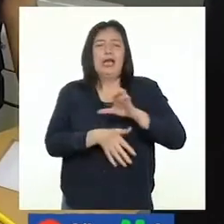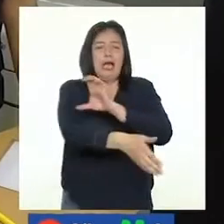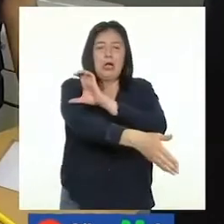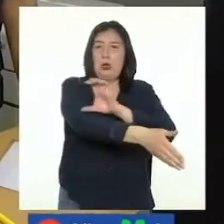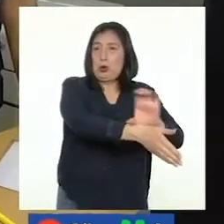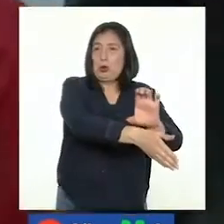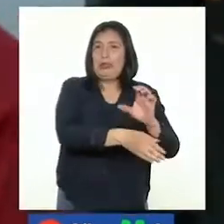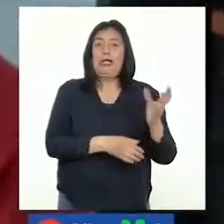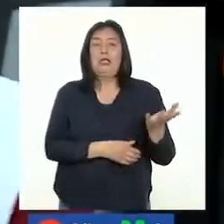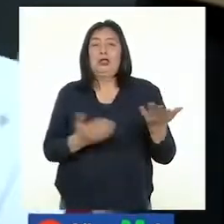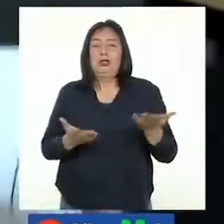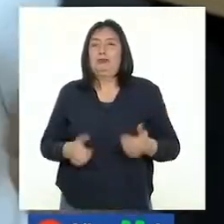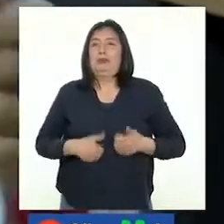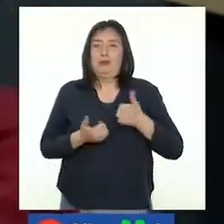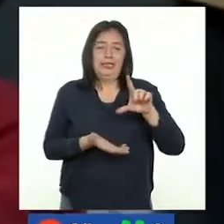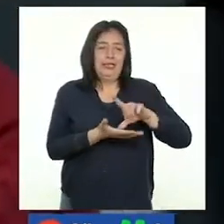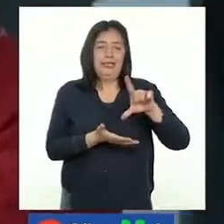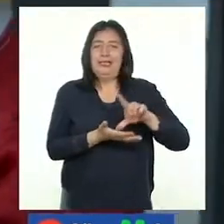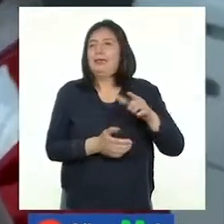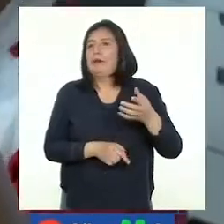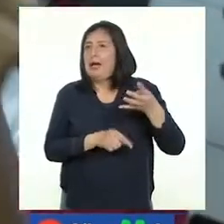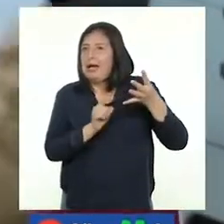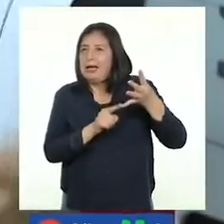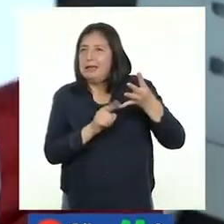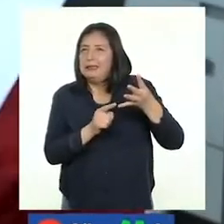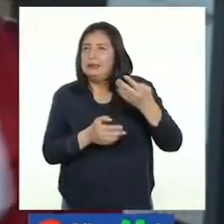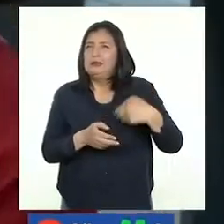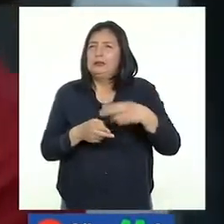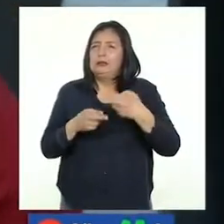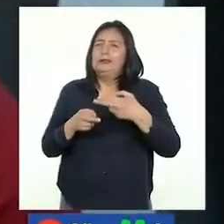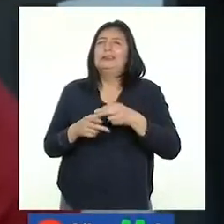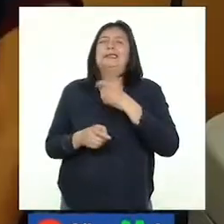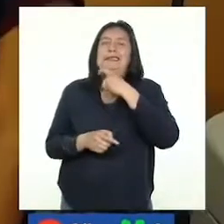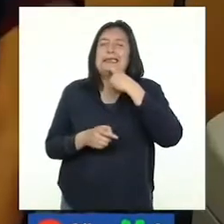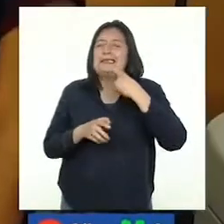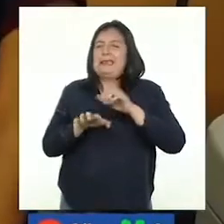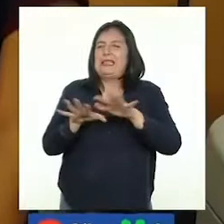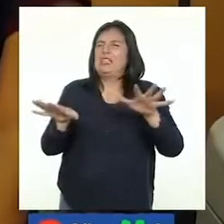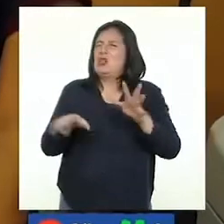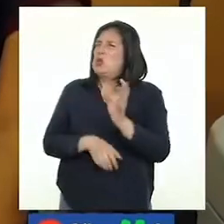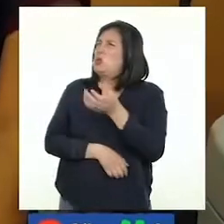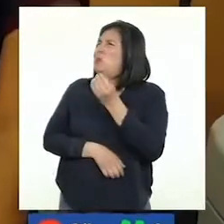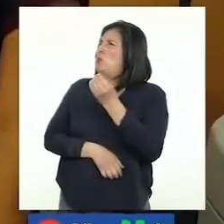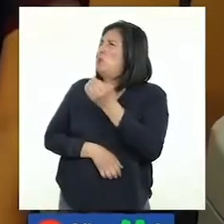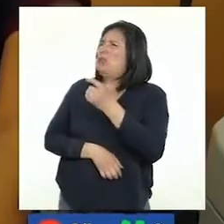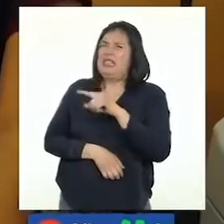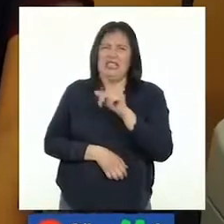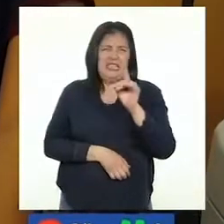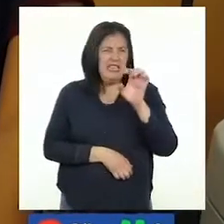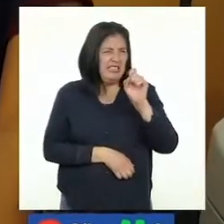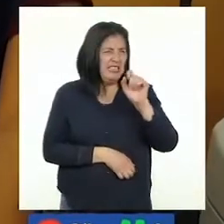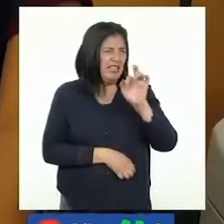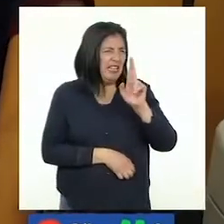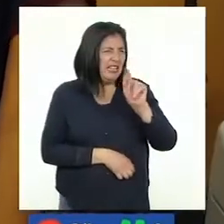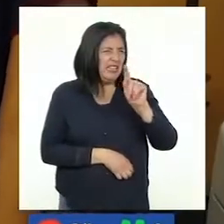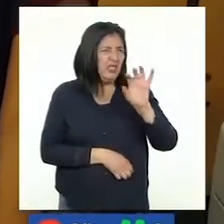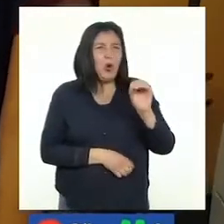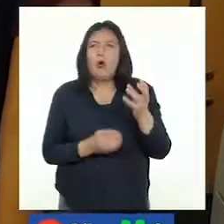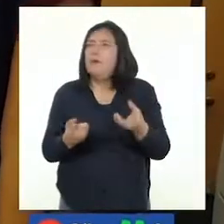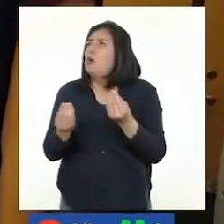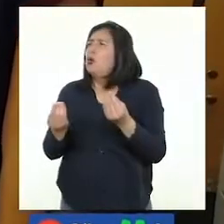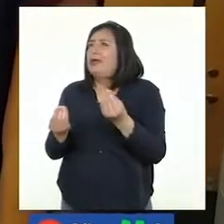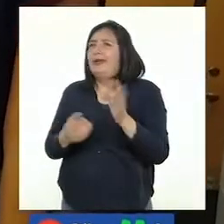donde vivimos en Lima, sería desértico. ¿Y por qué desértico?